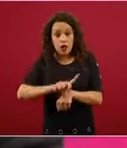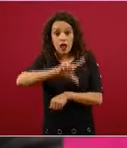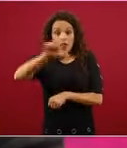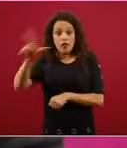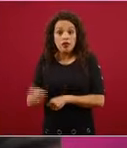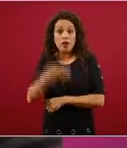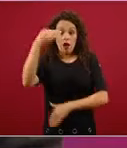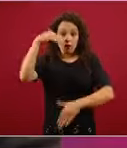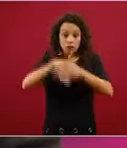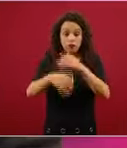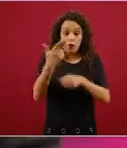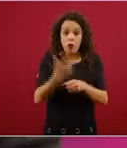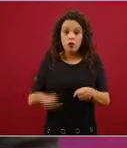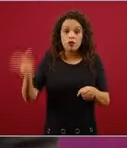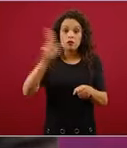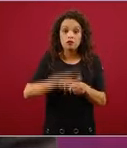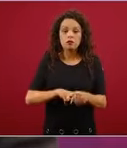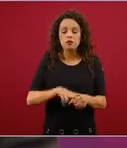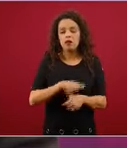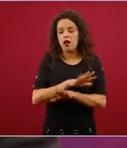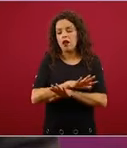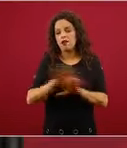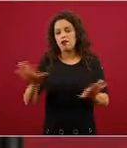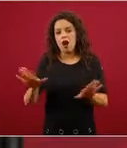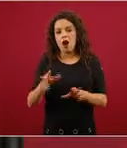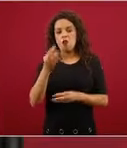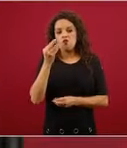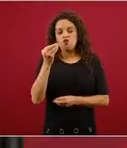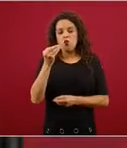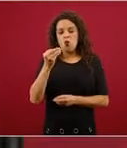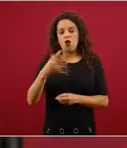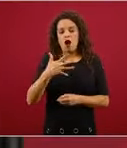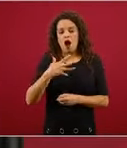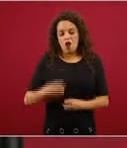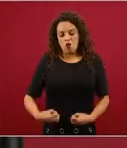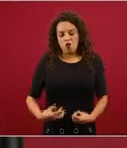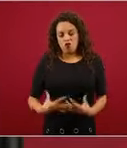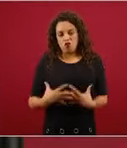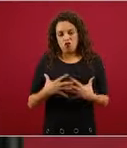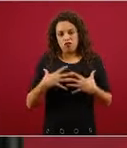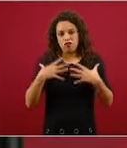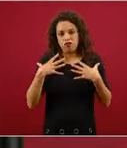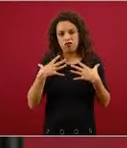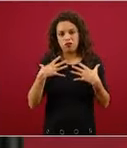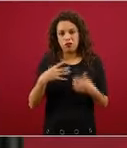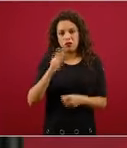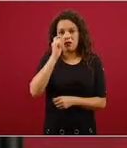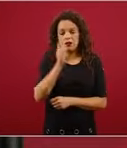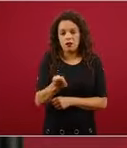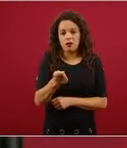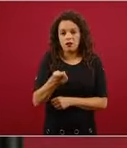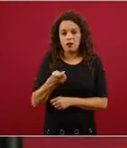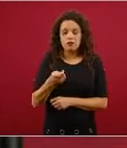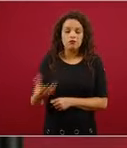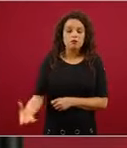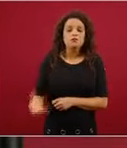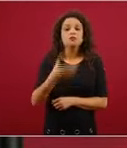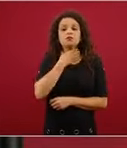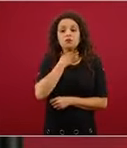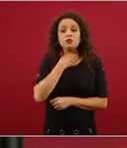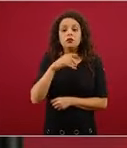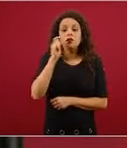un estado muy avanzado del deterioro orgánico. Se detecta que tiene una saturación de oxígeno en la